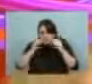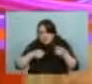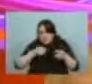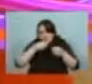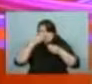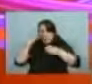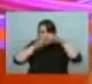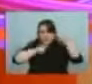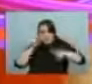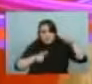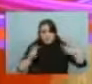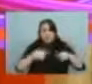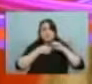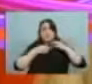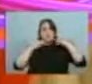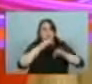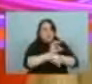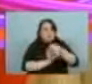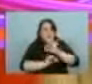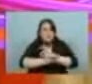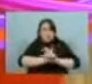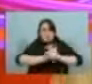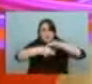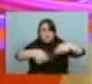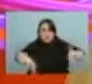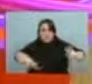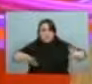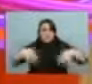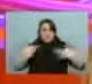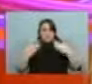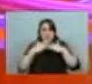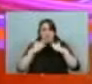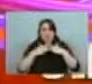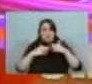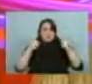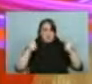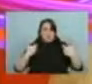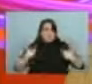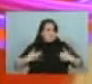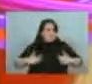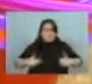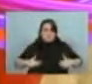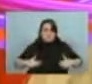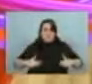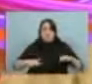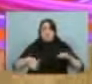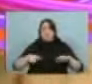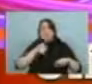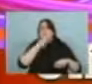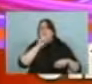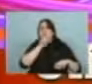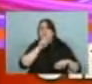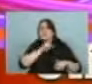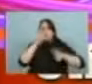cosas de valor que uso y bueno, y estoy así sencilla en la casa, no voy a estar con ropa de lujo. No soporto a la gente mugrienta, me da